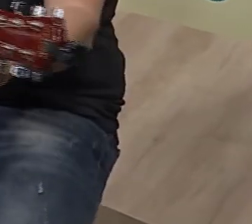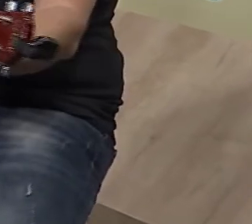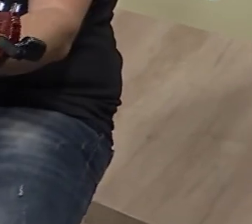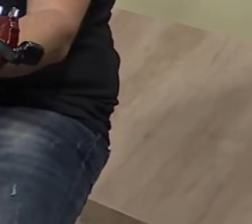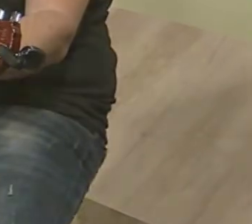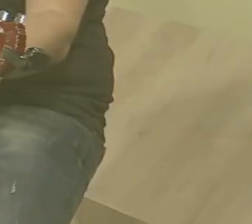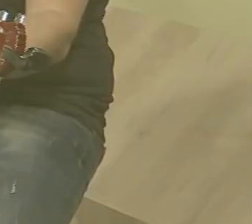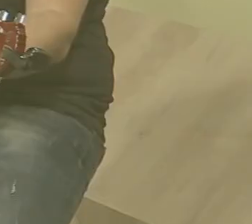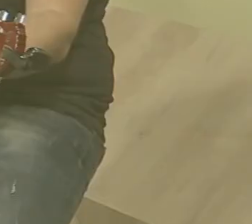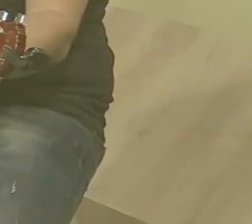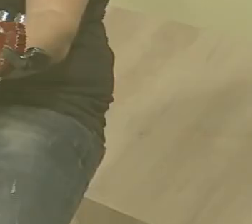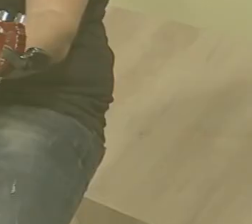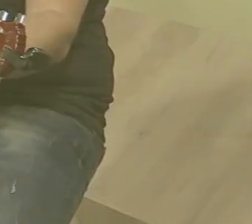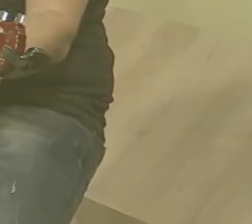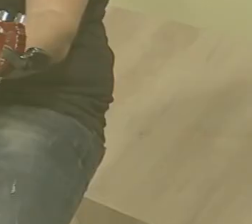gracias